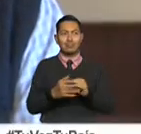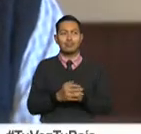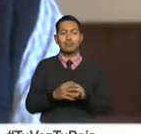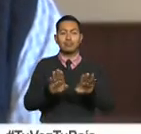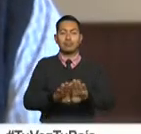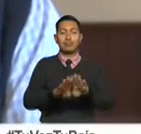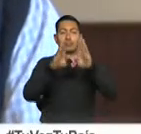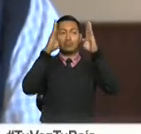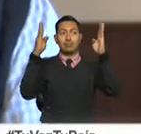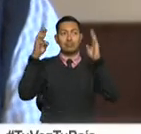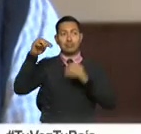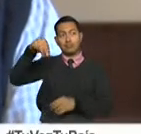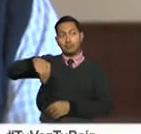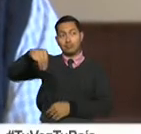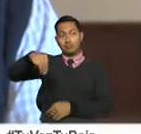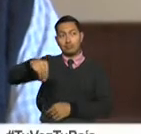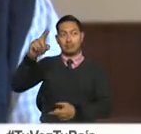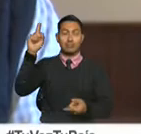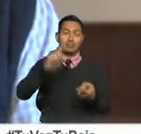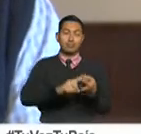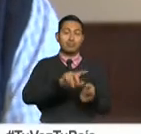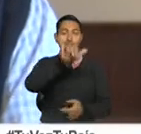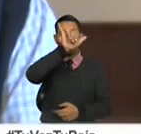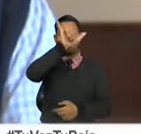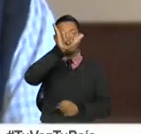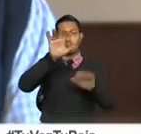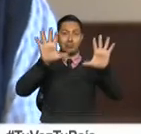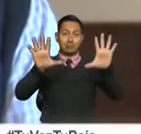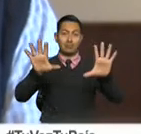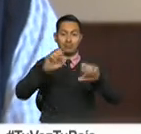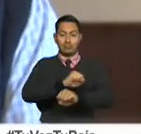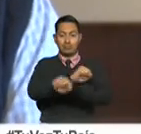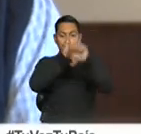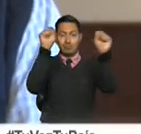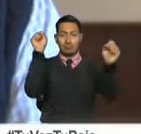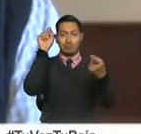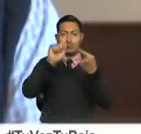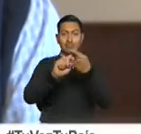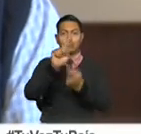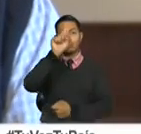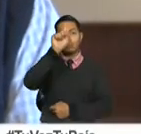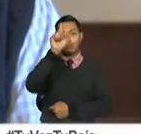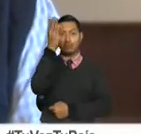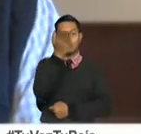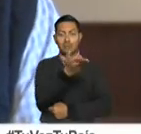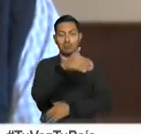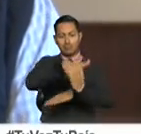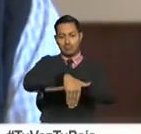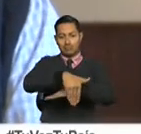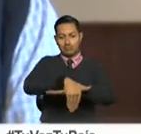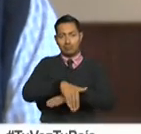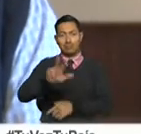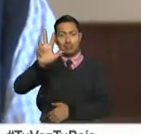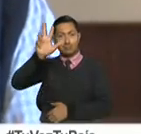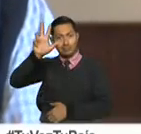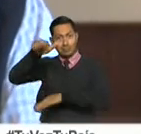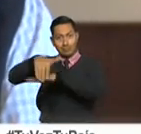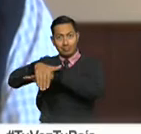abierto de martes a sábado, desde las 10 de la mañana hasta la 1 y media y desde las 3 hasta las